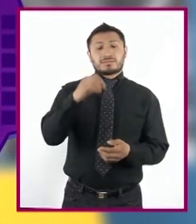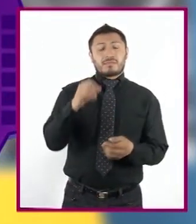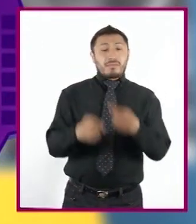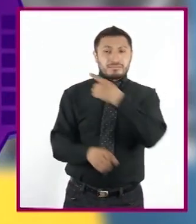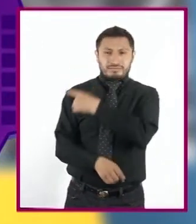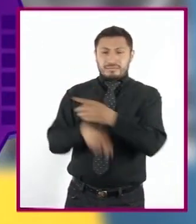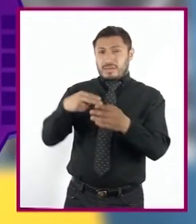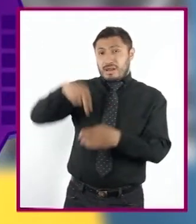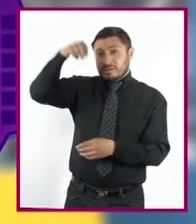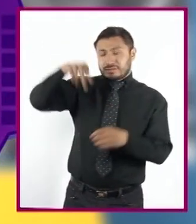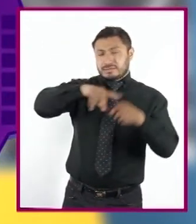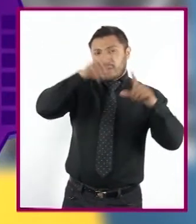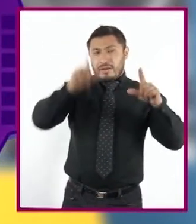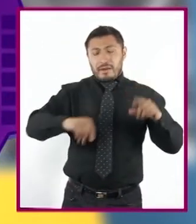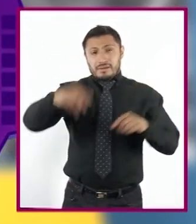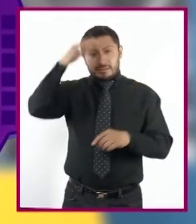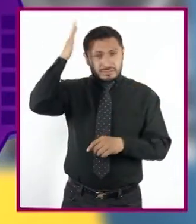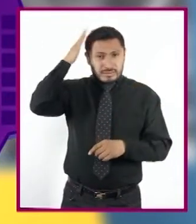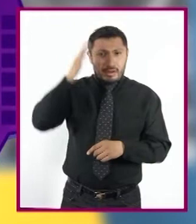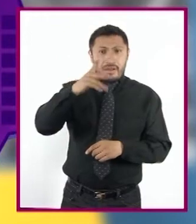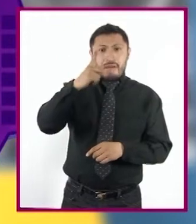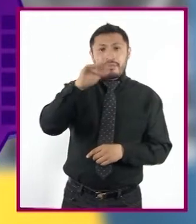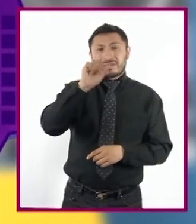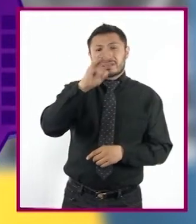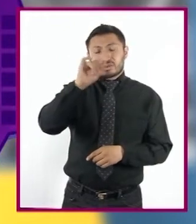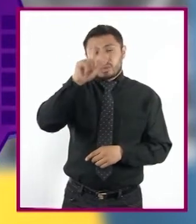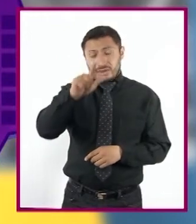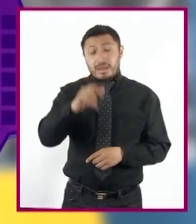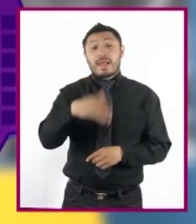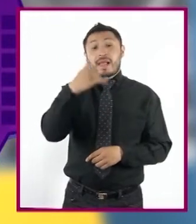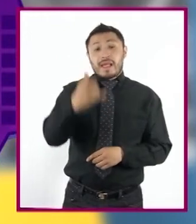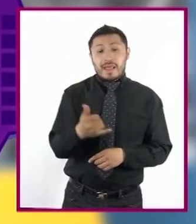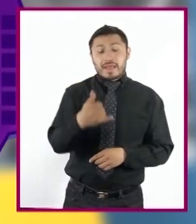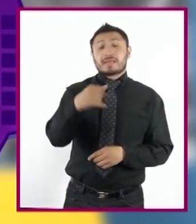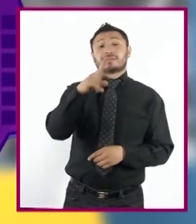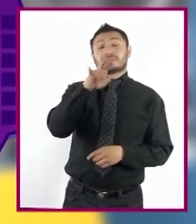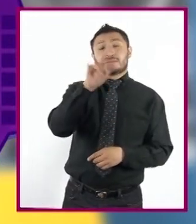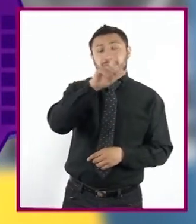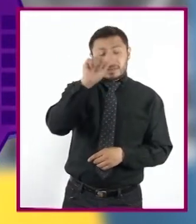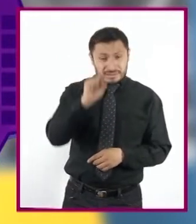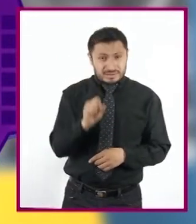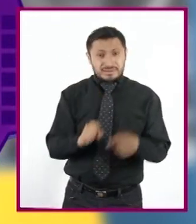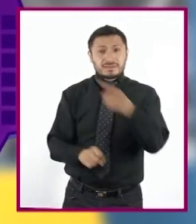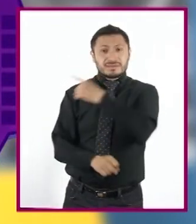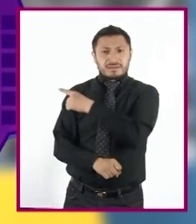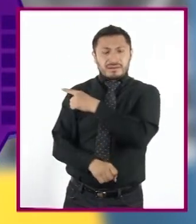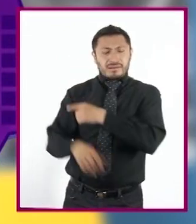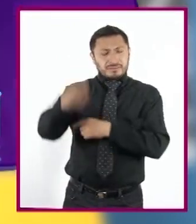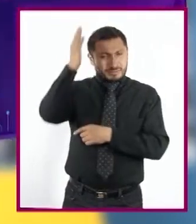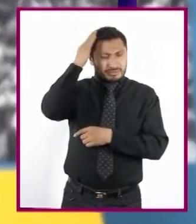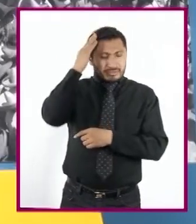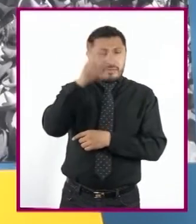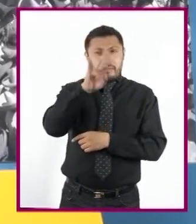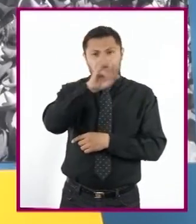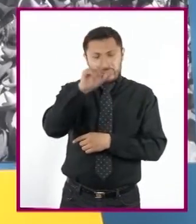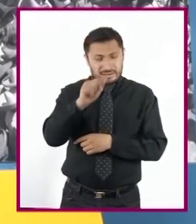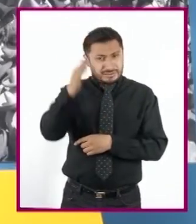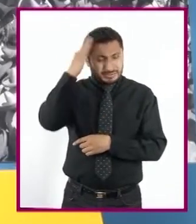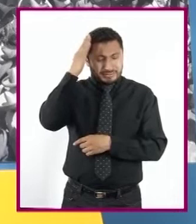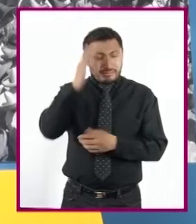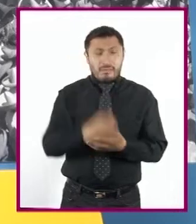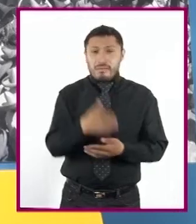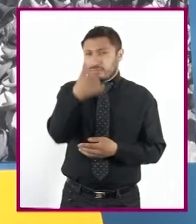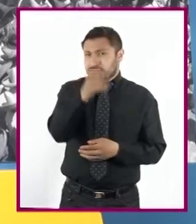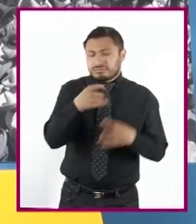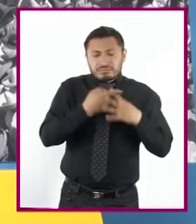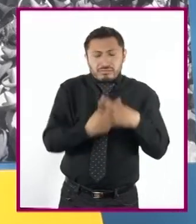en el norte, liderados por Pascual Orozco, y los villistas, con Francisco Villa a la cabeza. Y así comenzaron